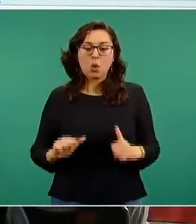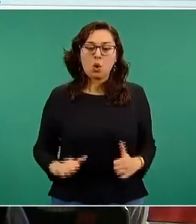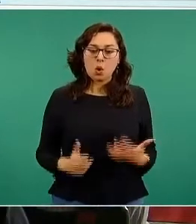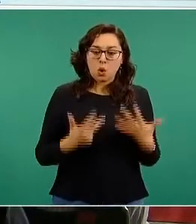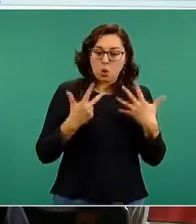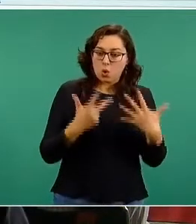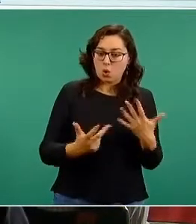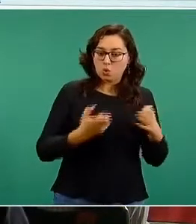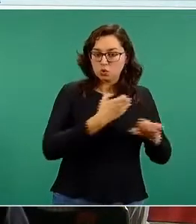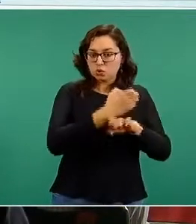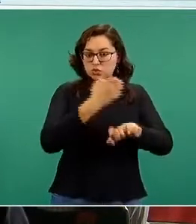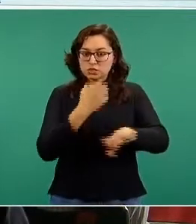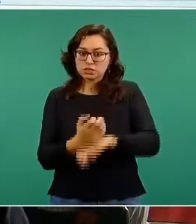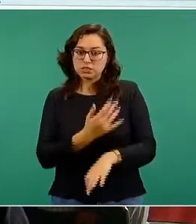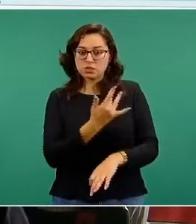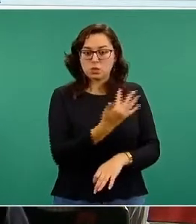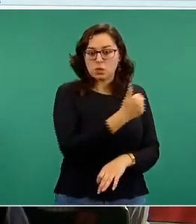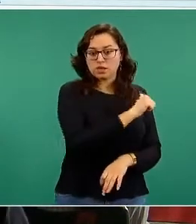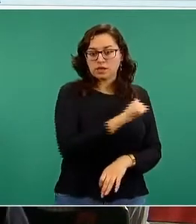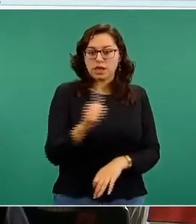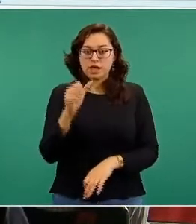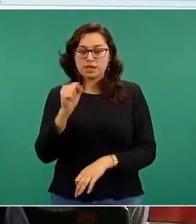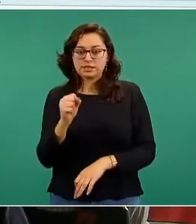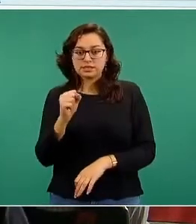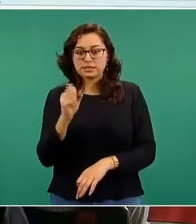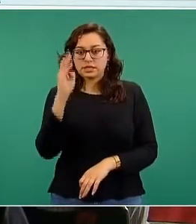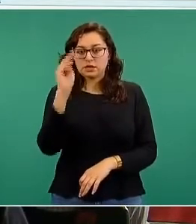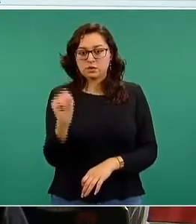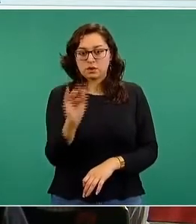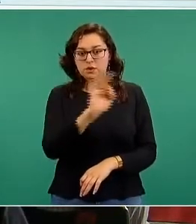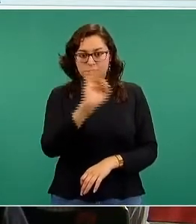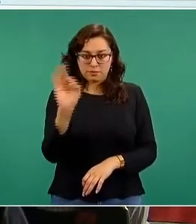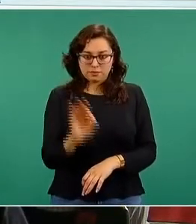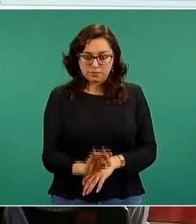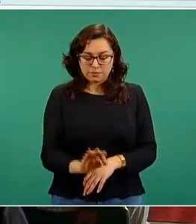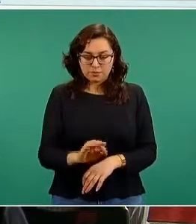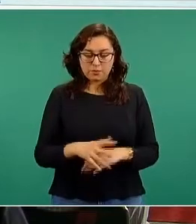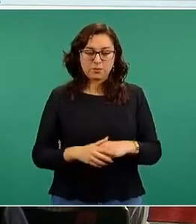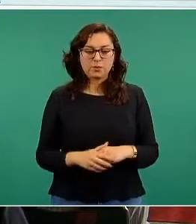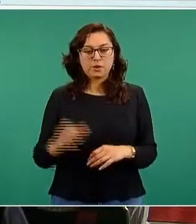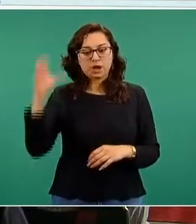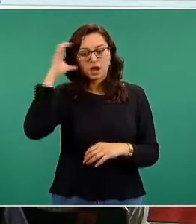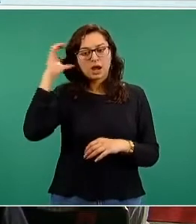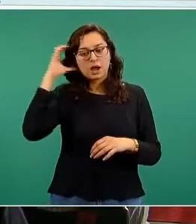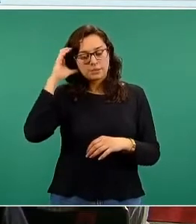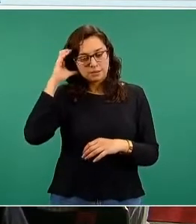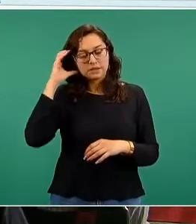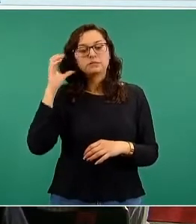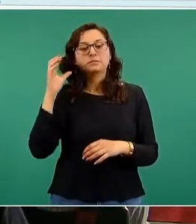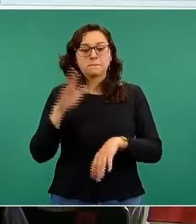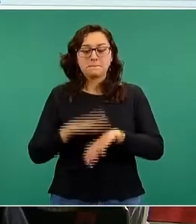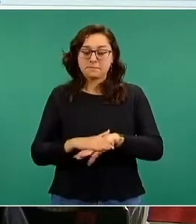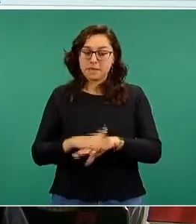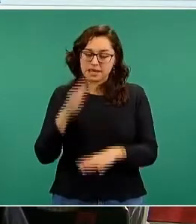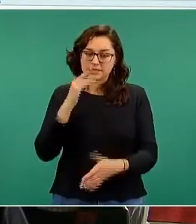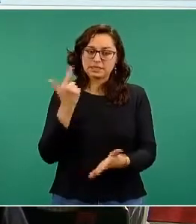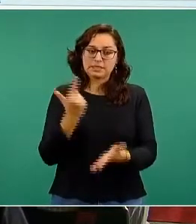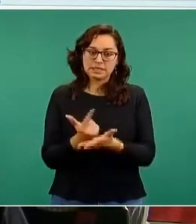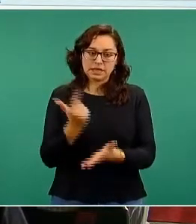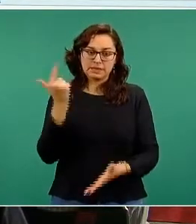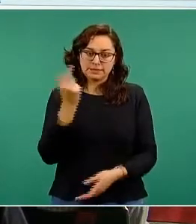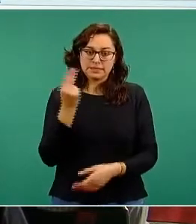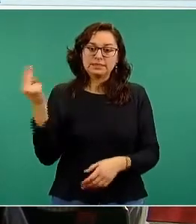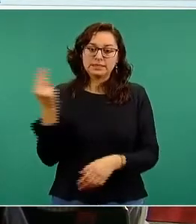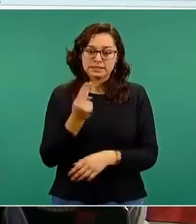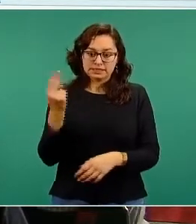entre 60 y 50% para este tipo de camas que evidentemente requieren una atención